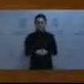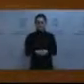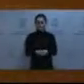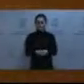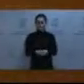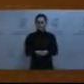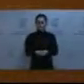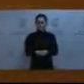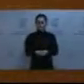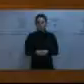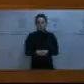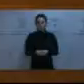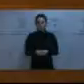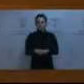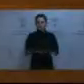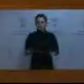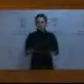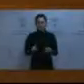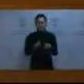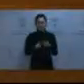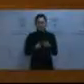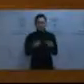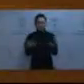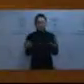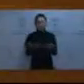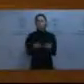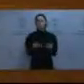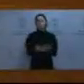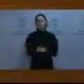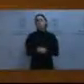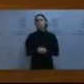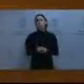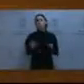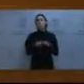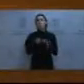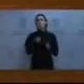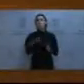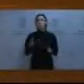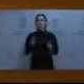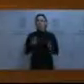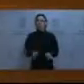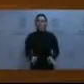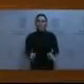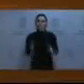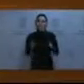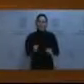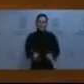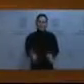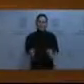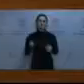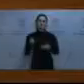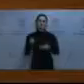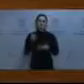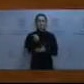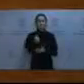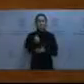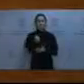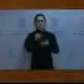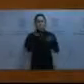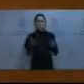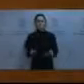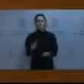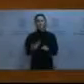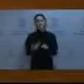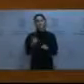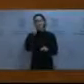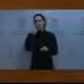para la industria asturiana. Y, en tercer lugar, decir también que el Grupo Parlamentario Popular siempre apoyará aquellos modelos de política